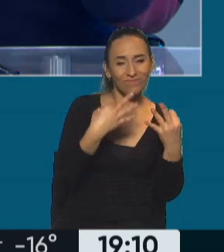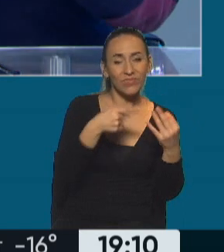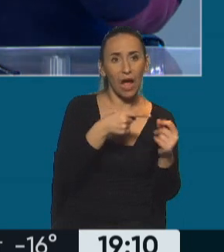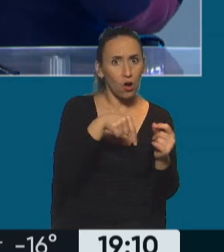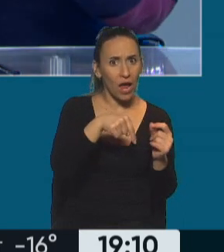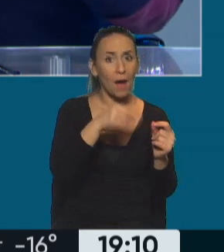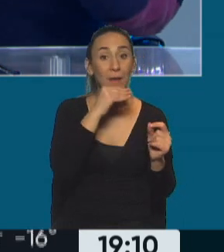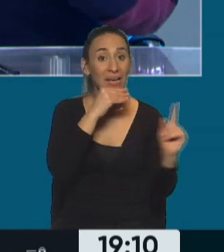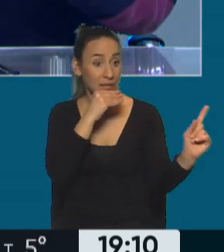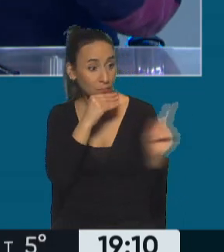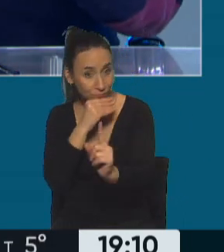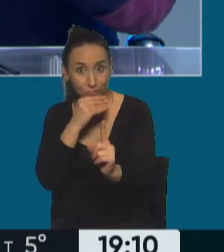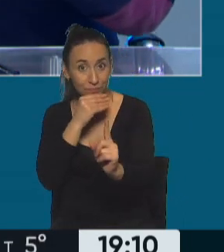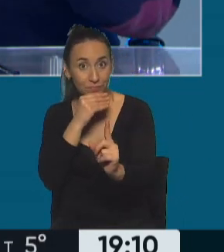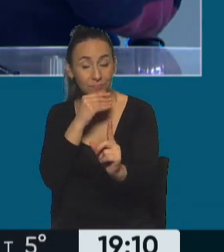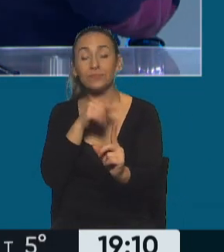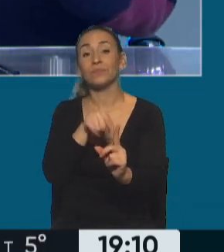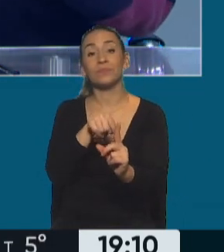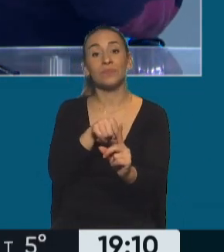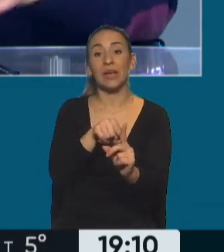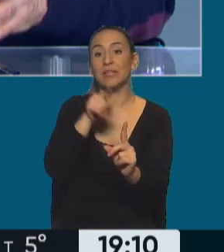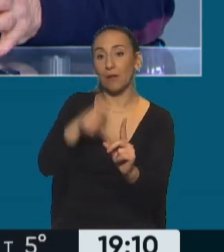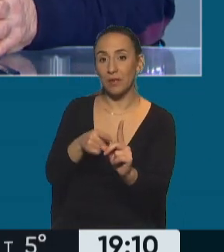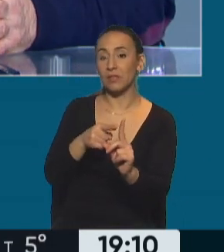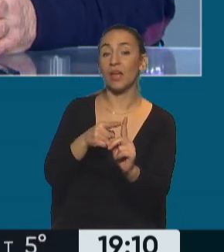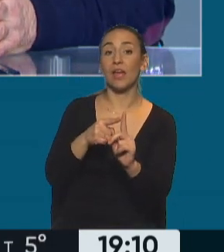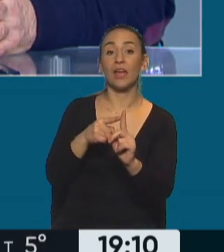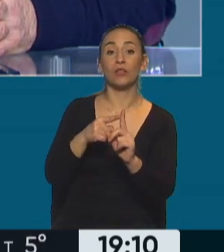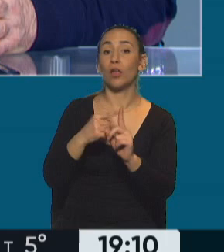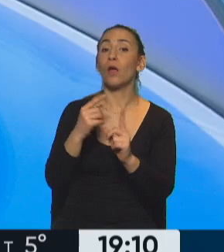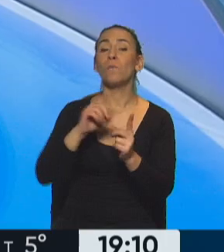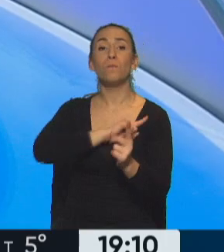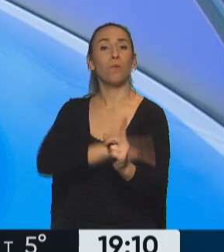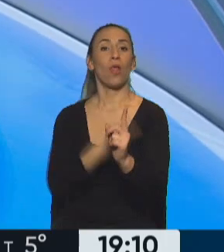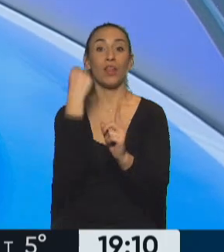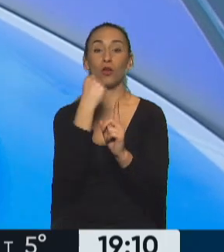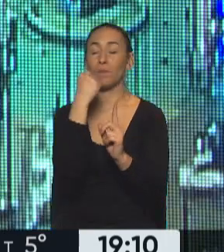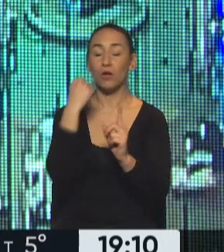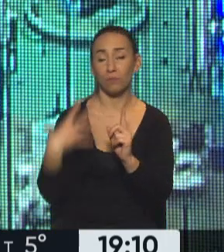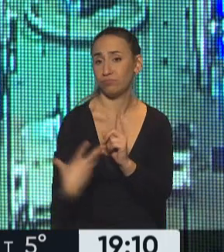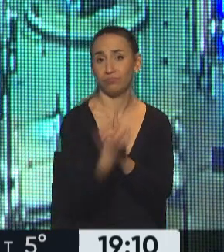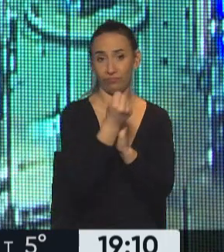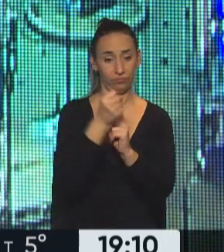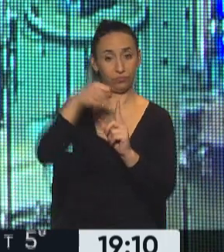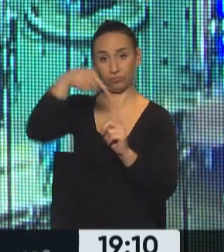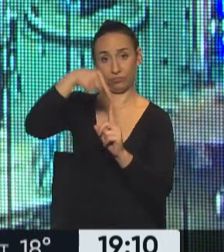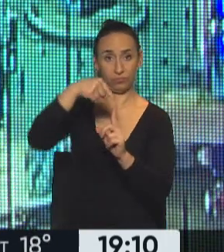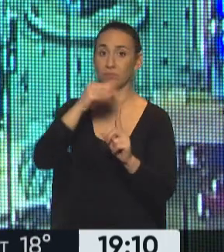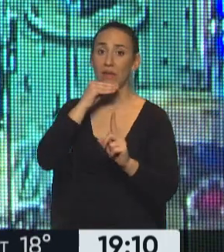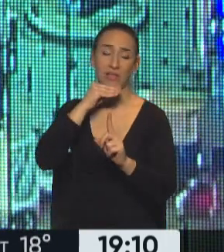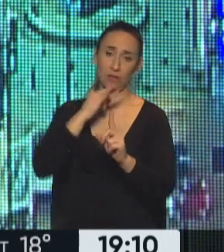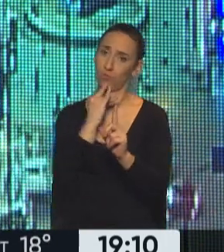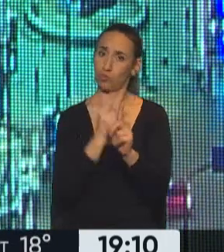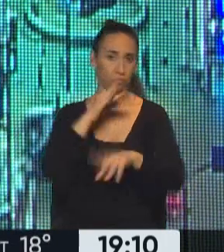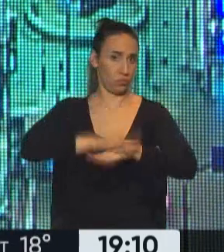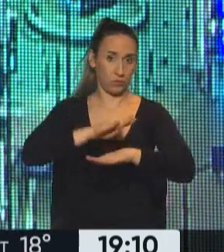y esta concentración de cierto poder económico en Massa tiene que tener el visto bueno del